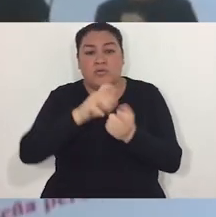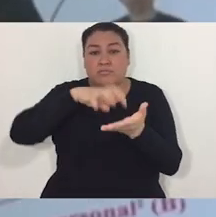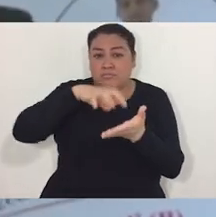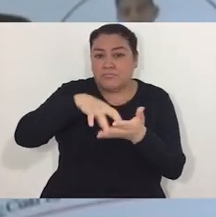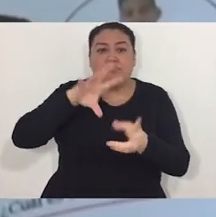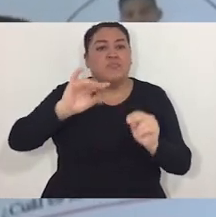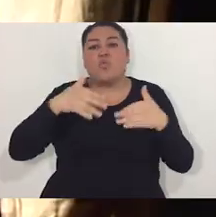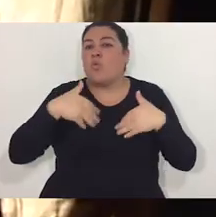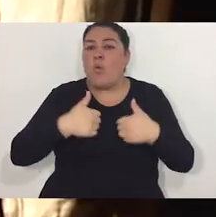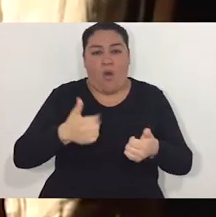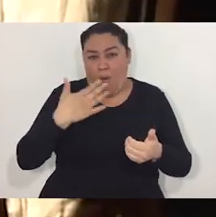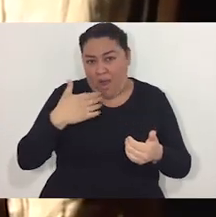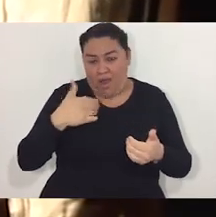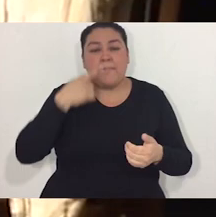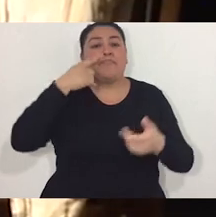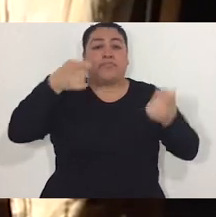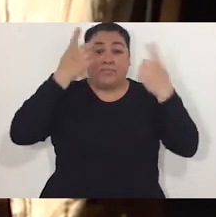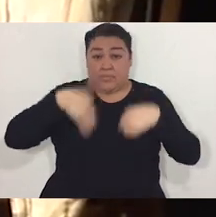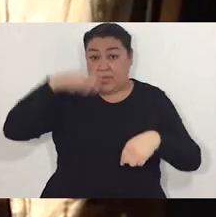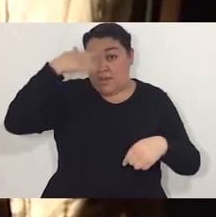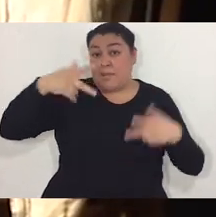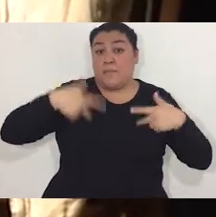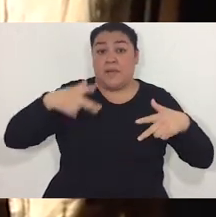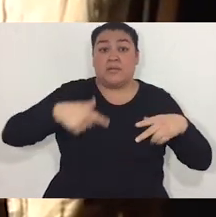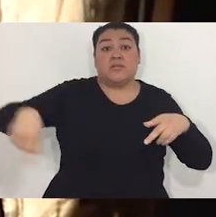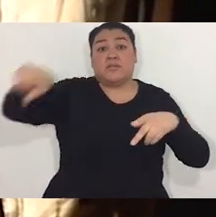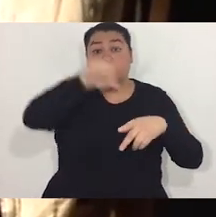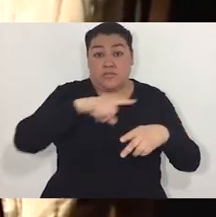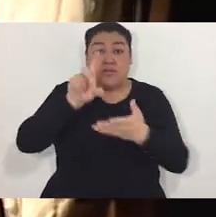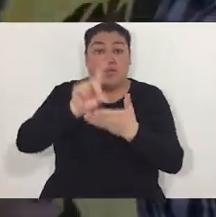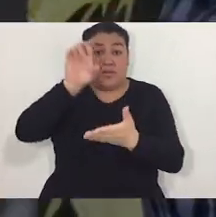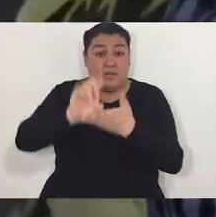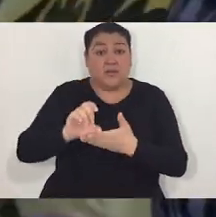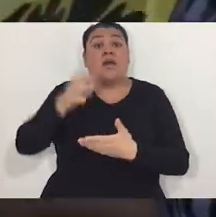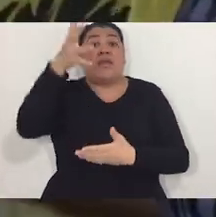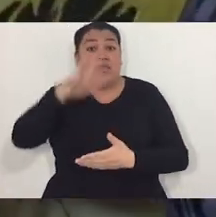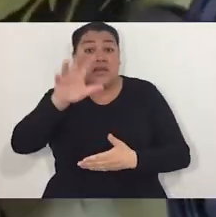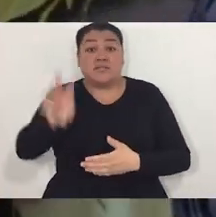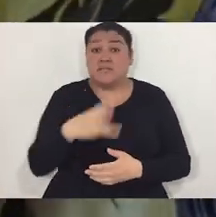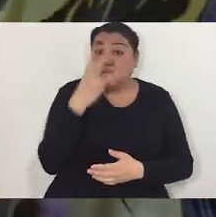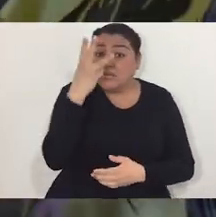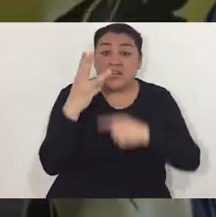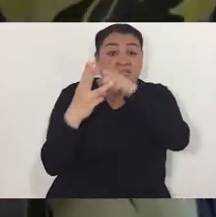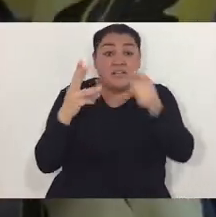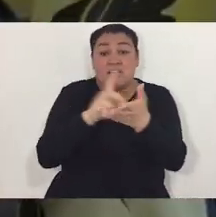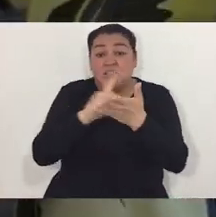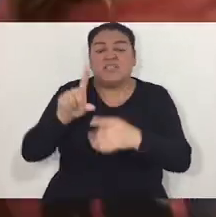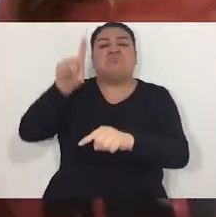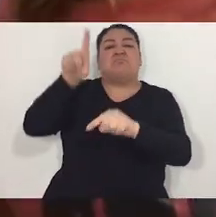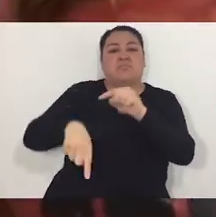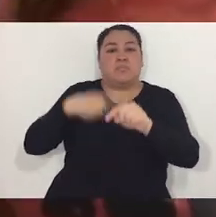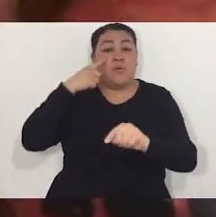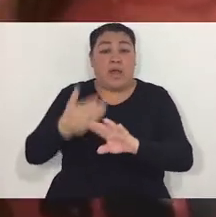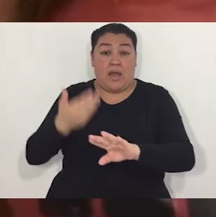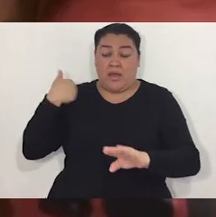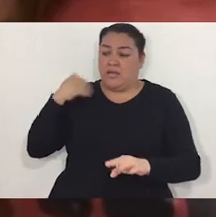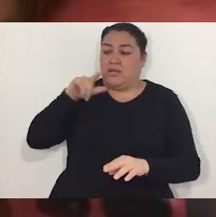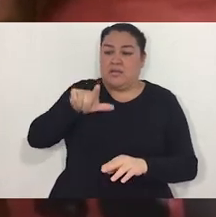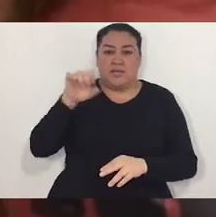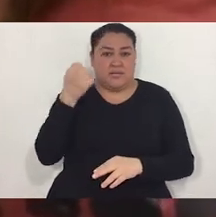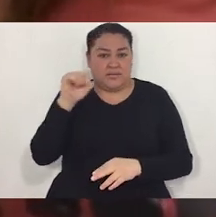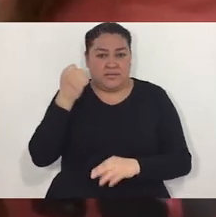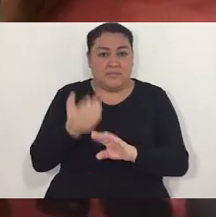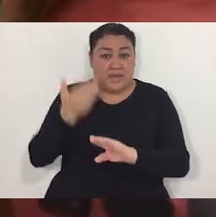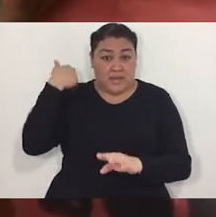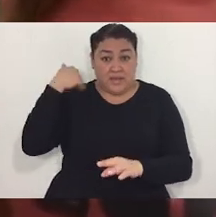por mencionar algunas. Por esta razón, a 3 de cada 10 personas con discapacidad se les negó injustificadamente un derecho. El pasado 17